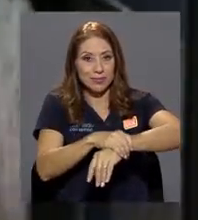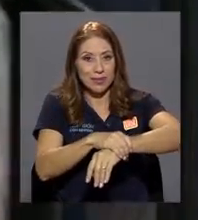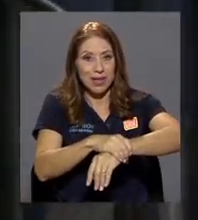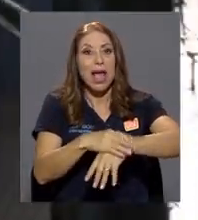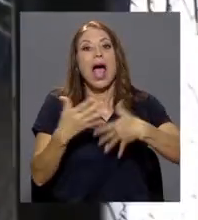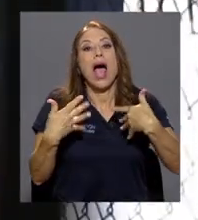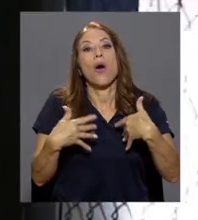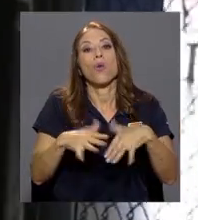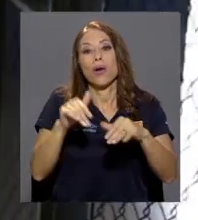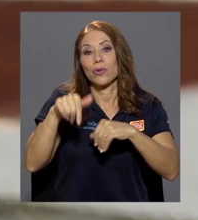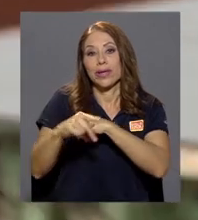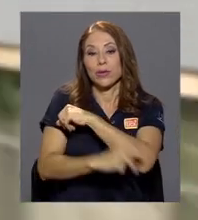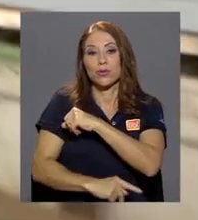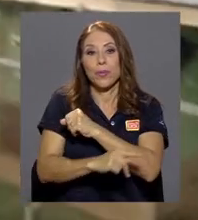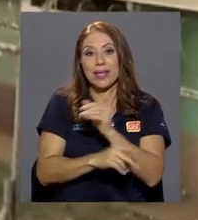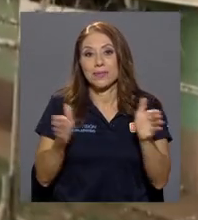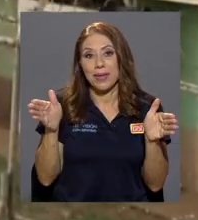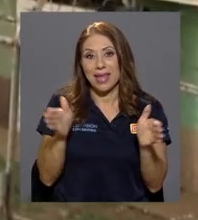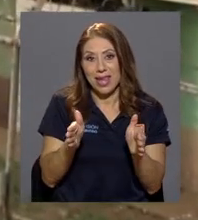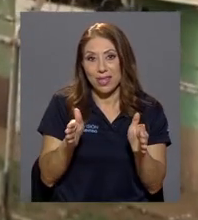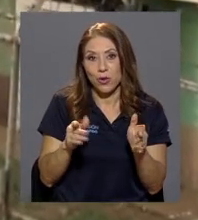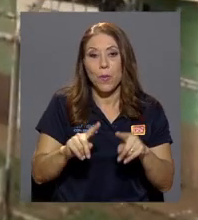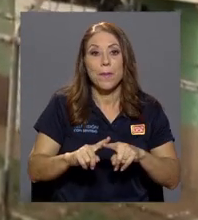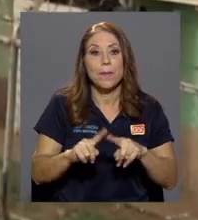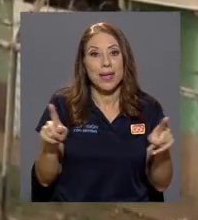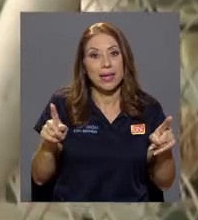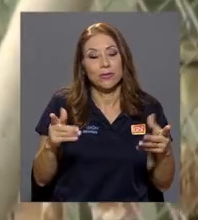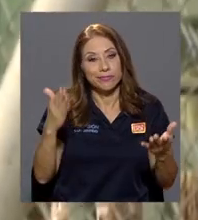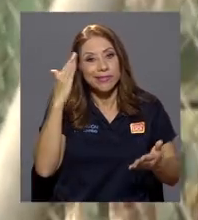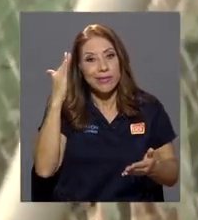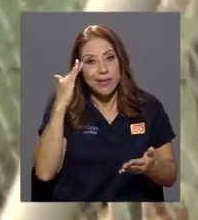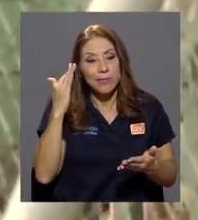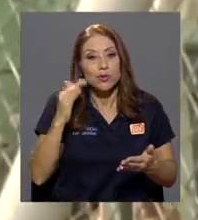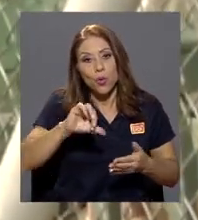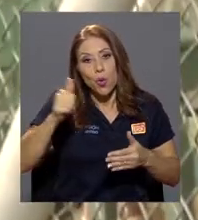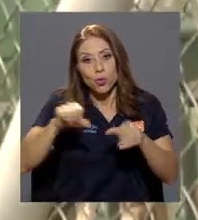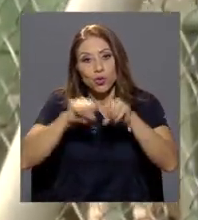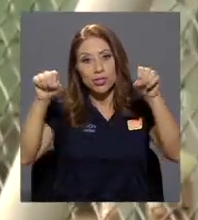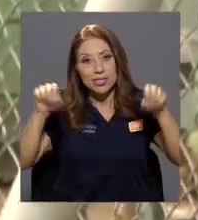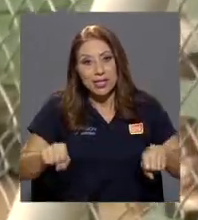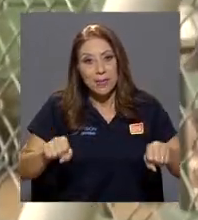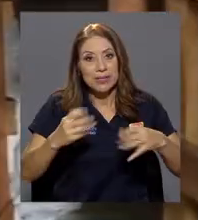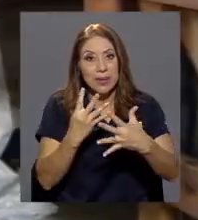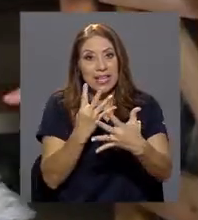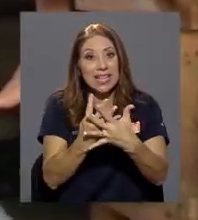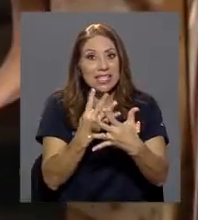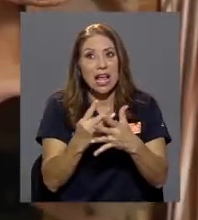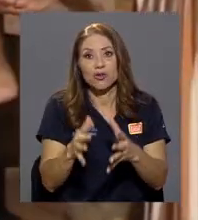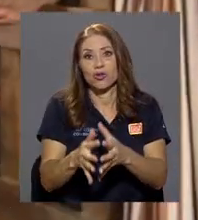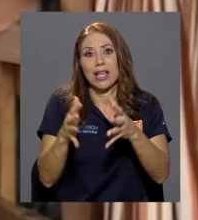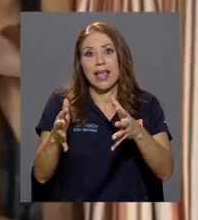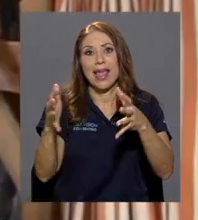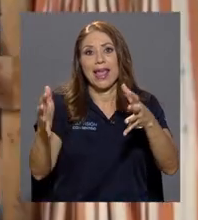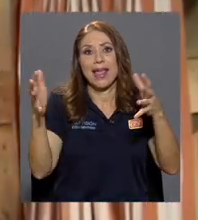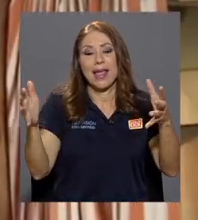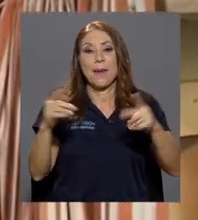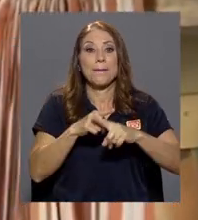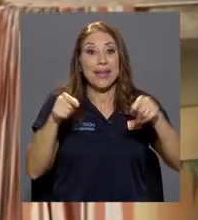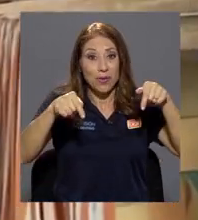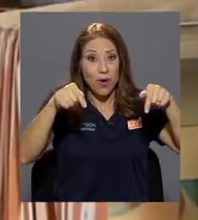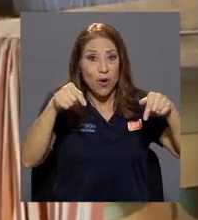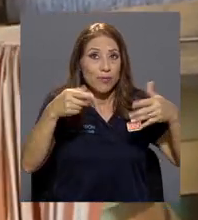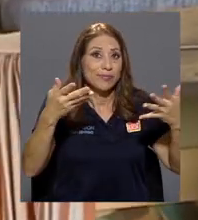país pequeño y en cifras absolutas por supuesto que las dimensiones de otros sistemas penitenciarios son inmensos hay un gran crecimiento